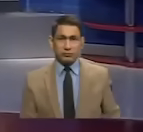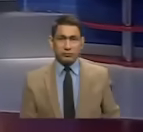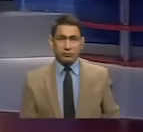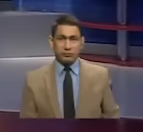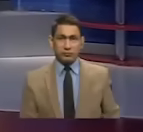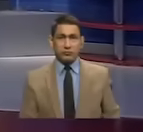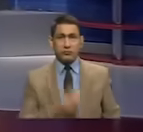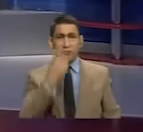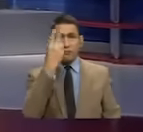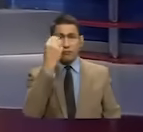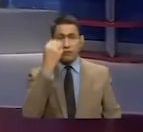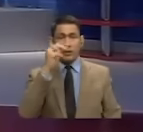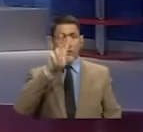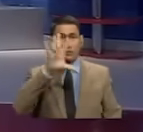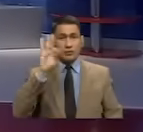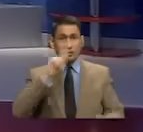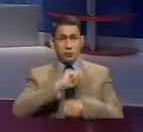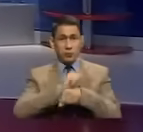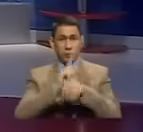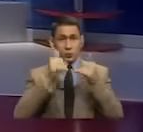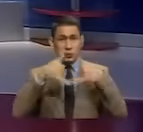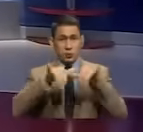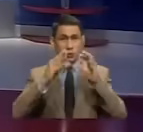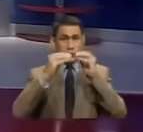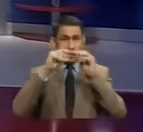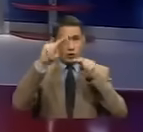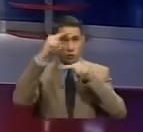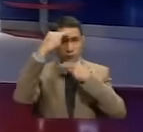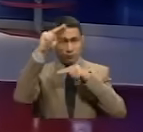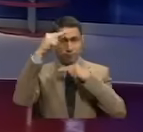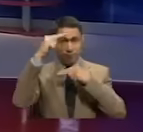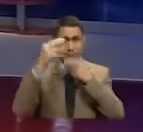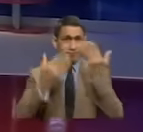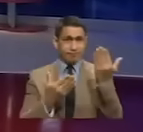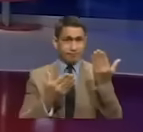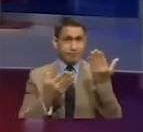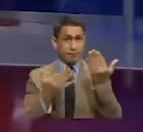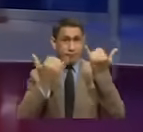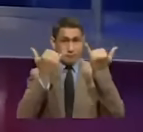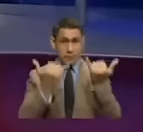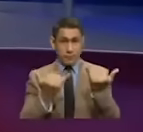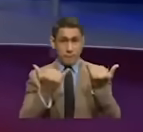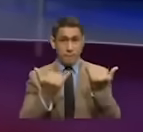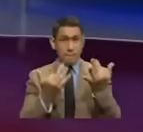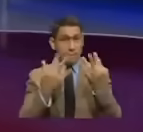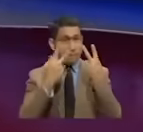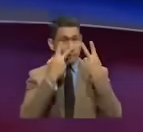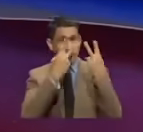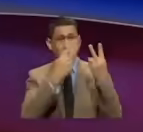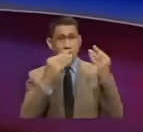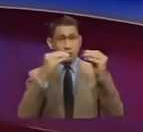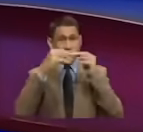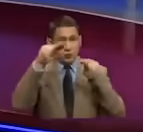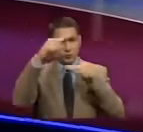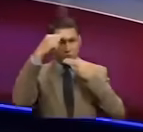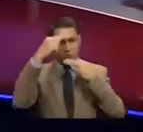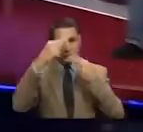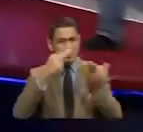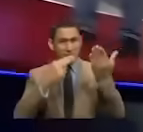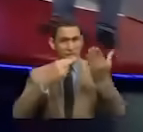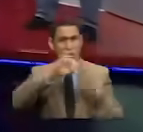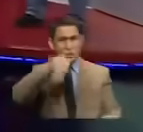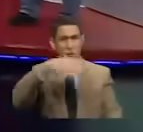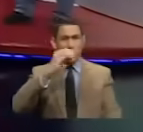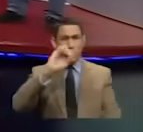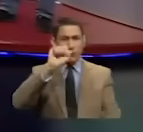Horas con 39 minutos, seguimos con más aquí en la emisión central de El Noticiero, pero ahora es momento de Crónica Viva con el estilo único de nuestro